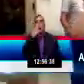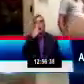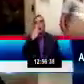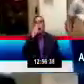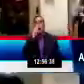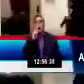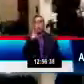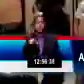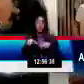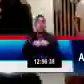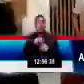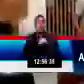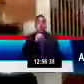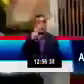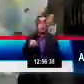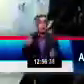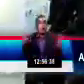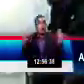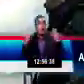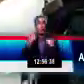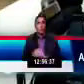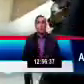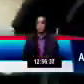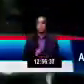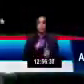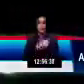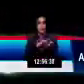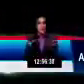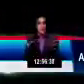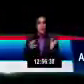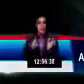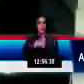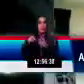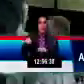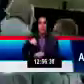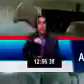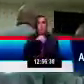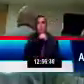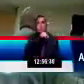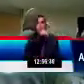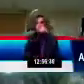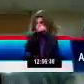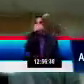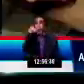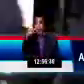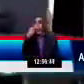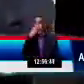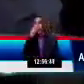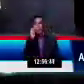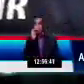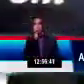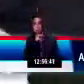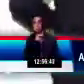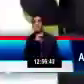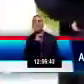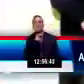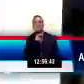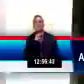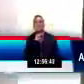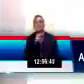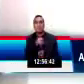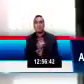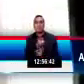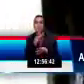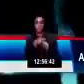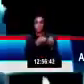Ortiz, ubicada en el norte de Guayaquil. Cruzaron su sala, subieron las escaleras y contra Abdalá Bucaram Ortiz, esta vez por